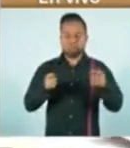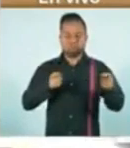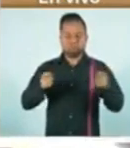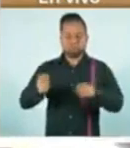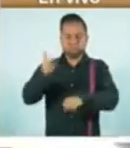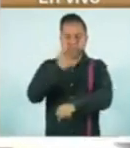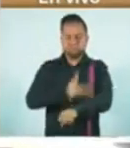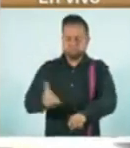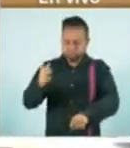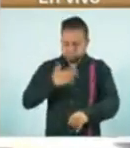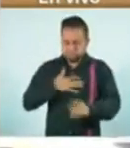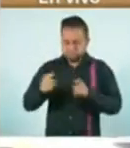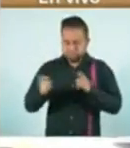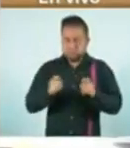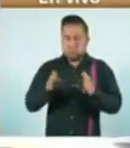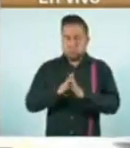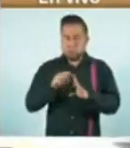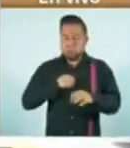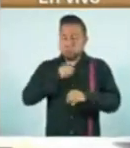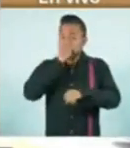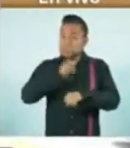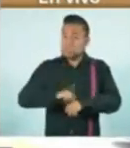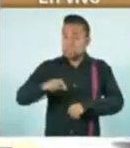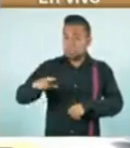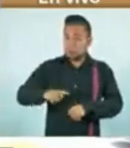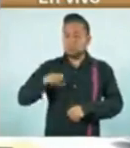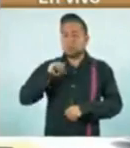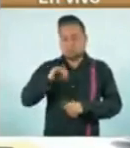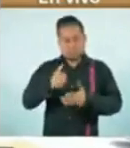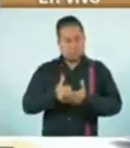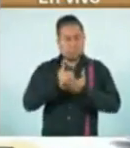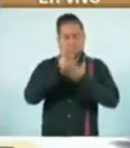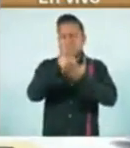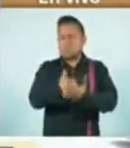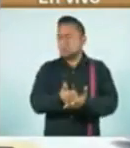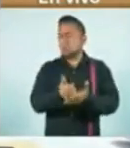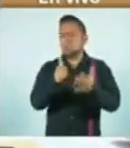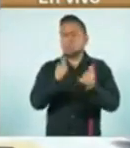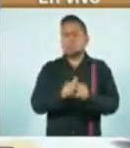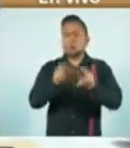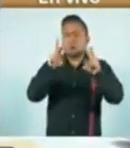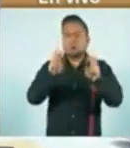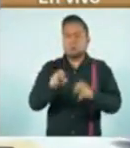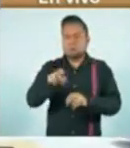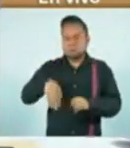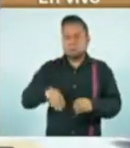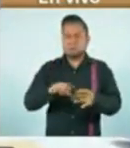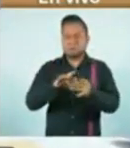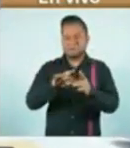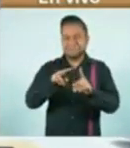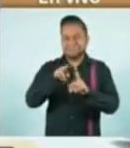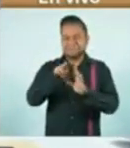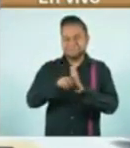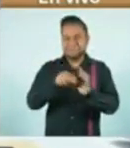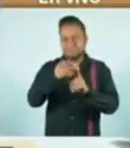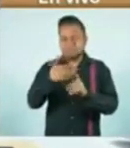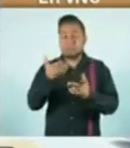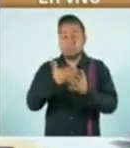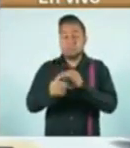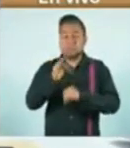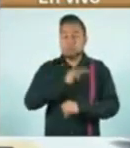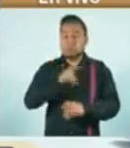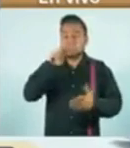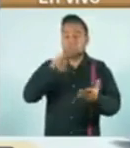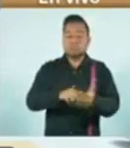proceso. Nosotros como Secretaría de Gobierno coadyuvamos en todo este tema que ustedes van a ver y que hoy permite que más de